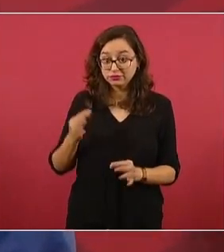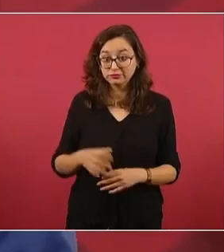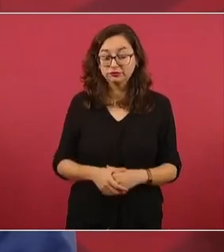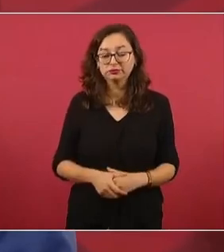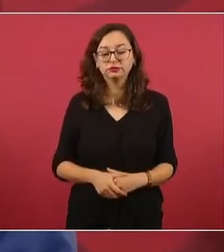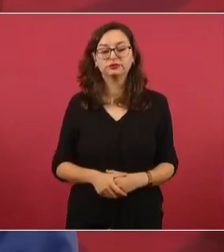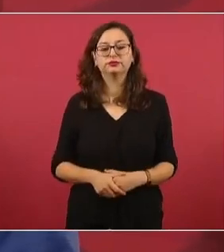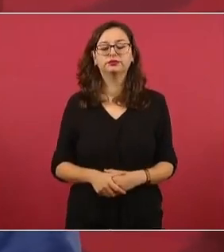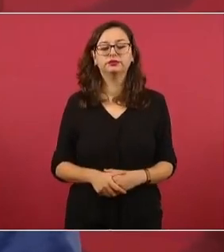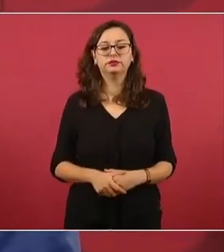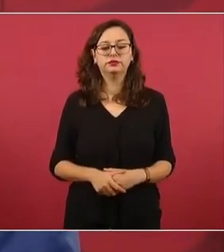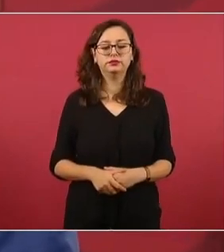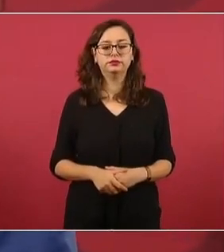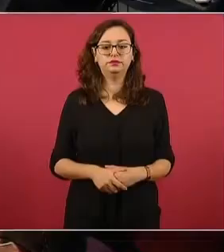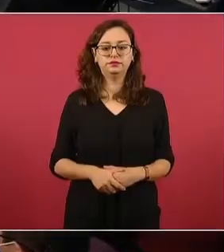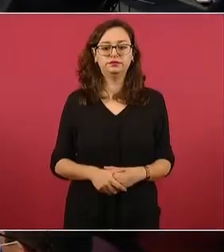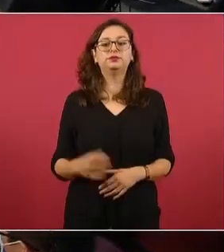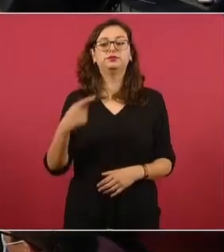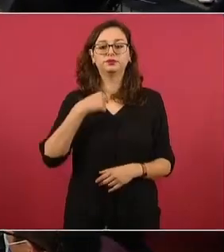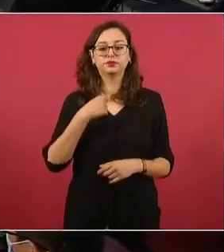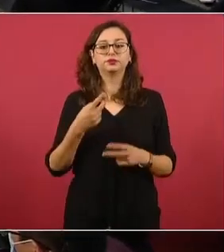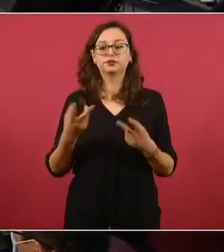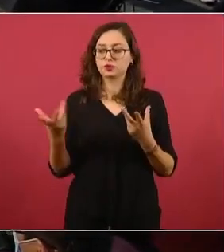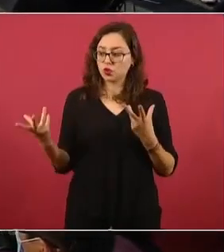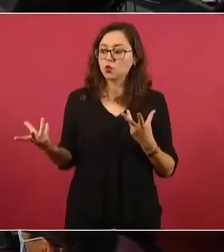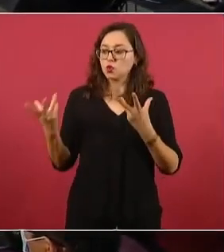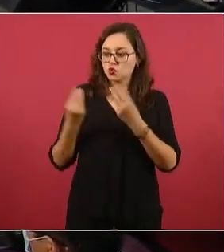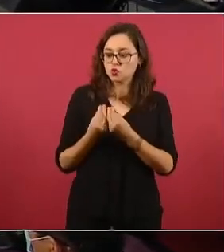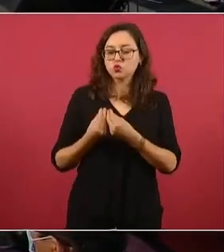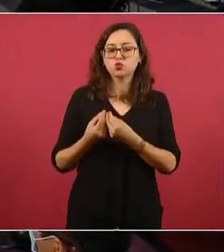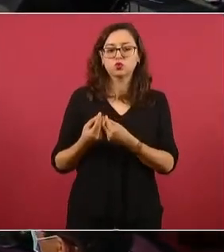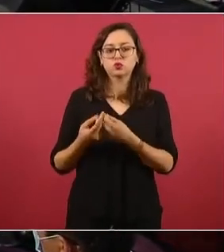Estuve aquí en el Zócalo con ellos